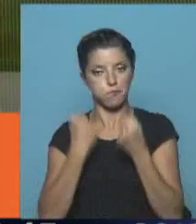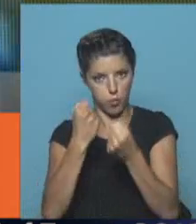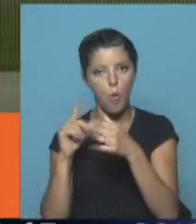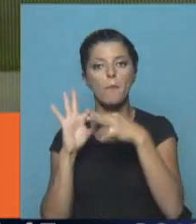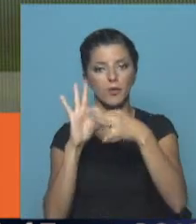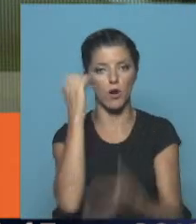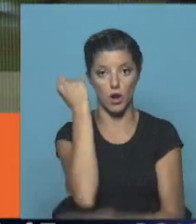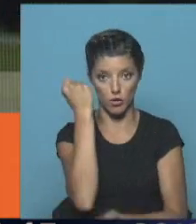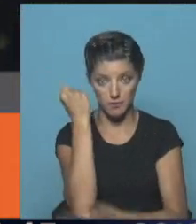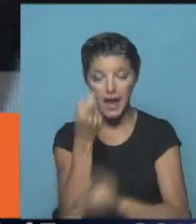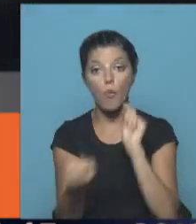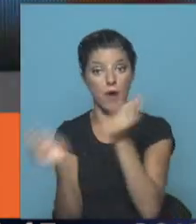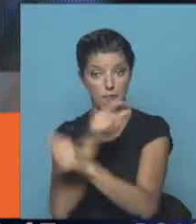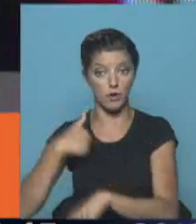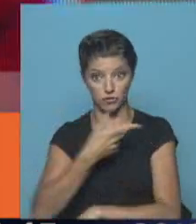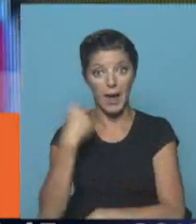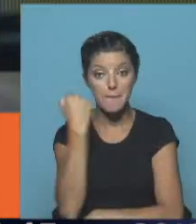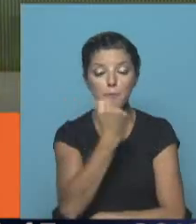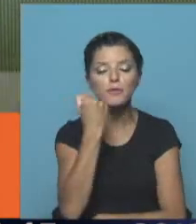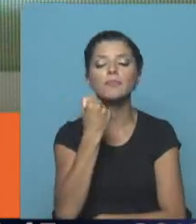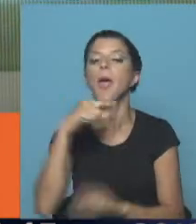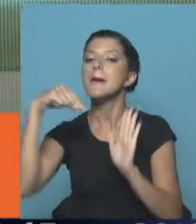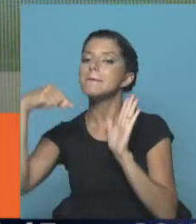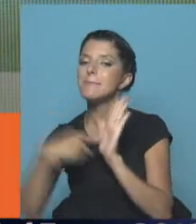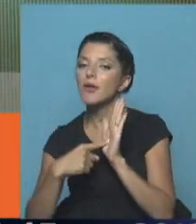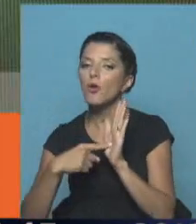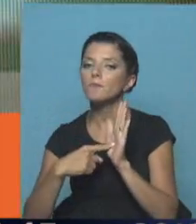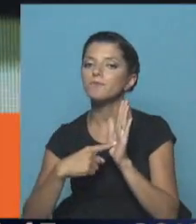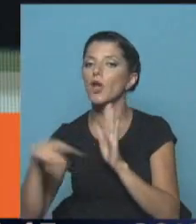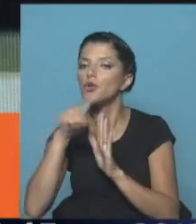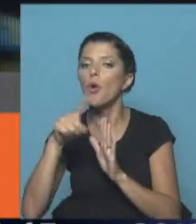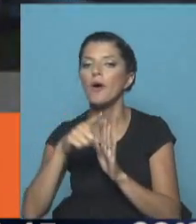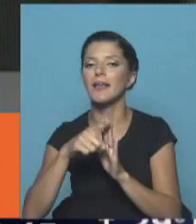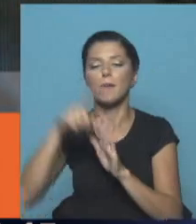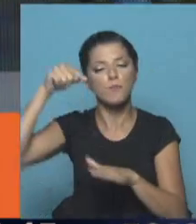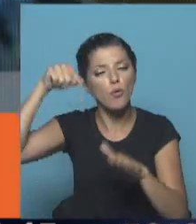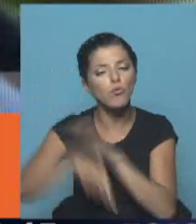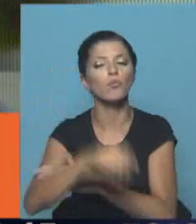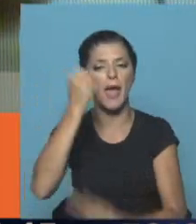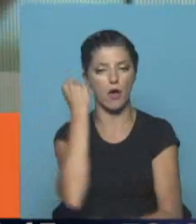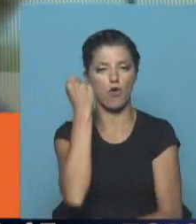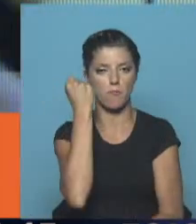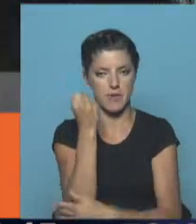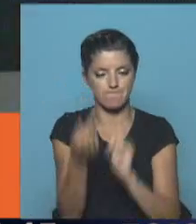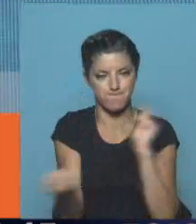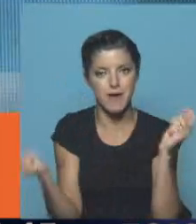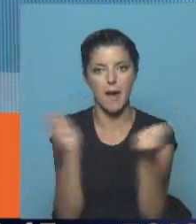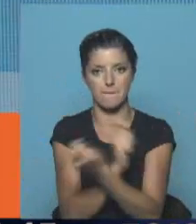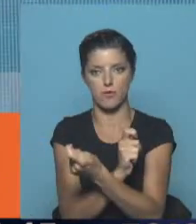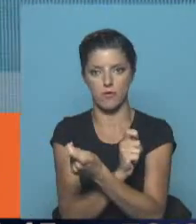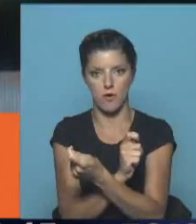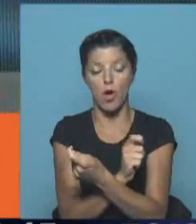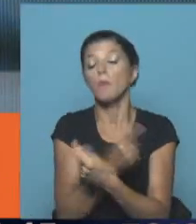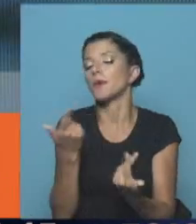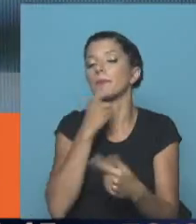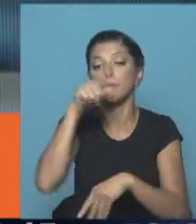logrado cambios sociales importantes, pero no hubo un cambio estructural en la economía que rompiera las dependencias que Ecuador sigue teniendo,